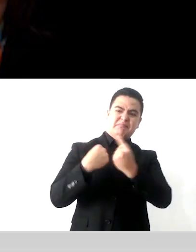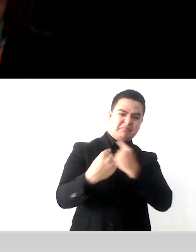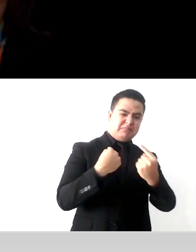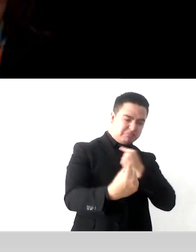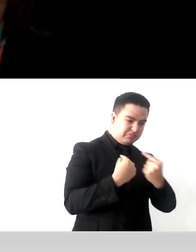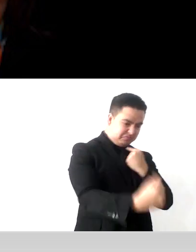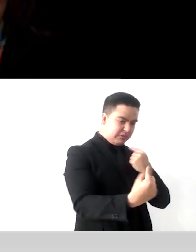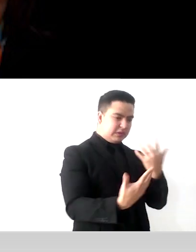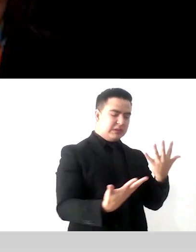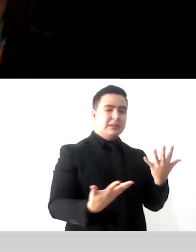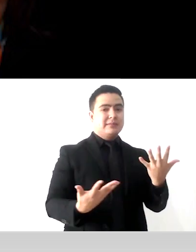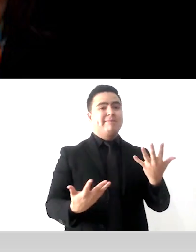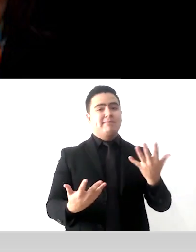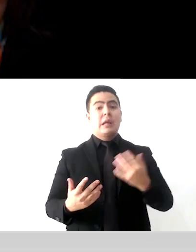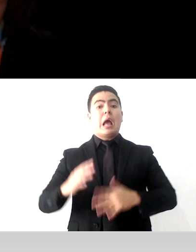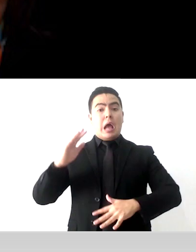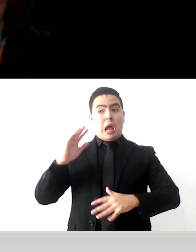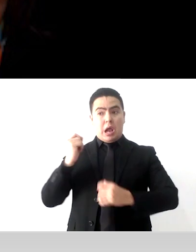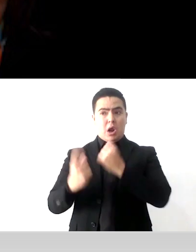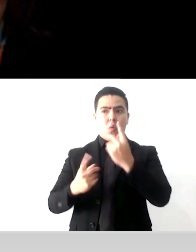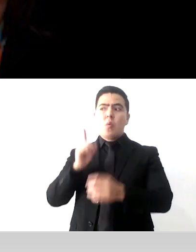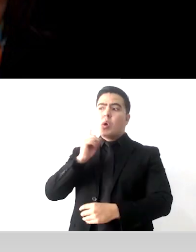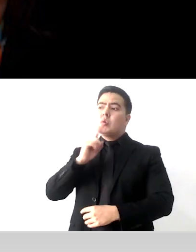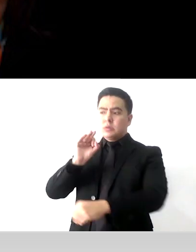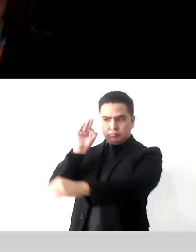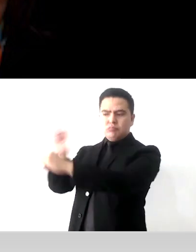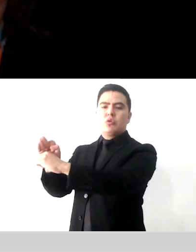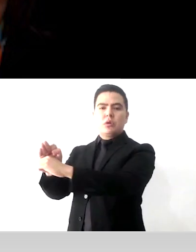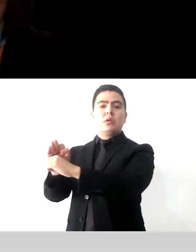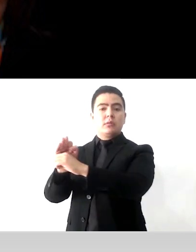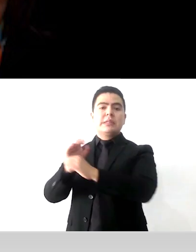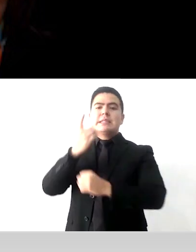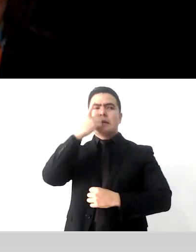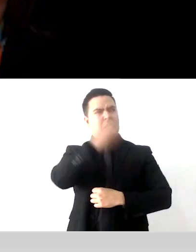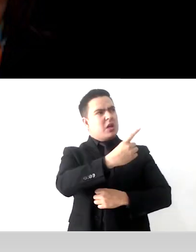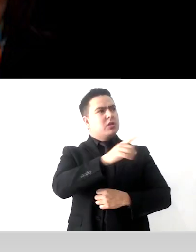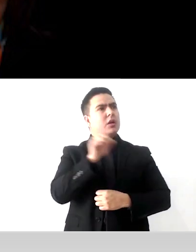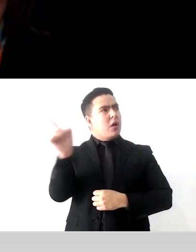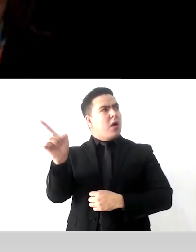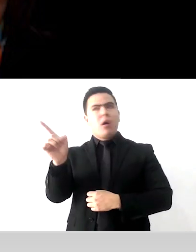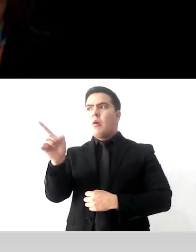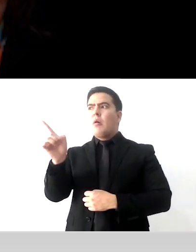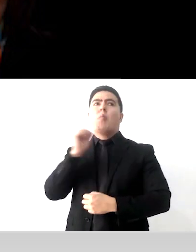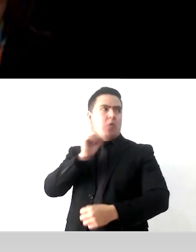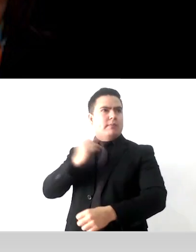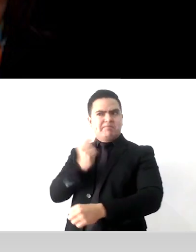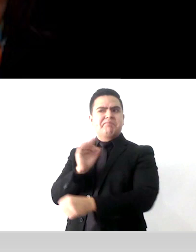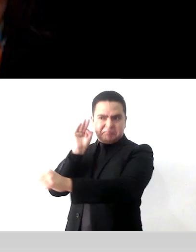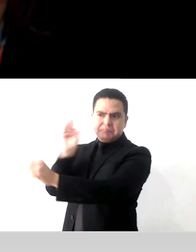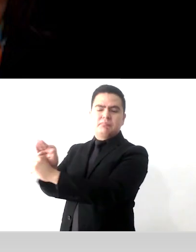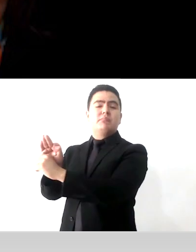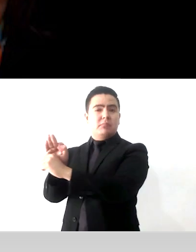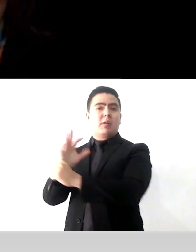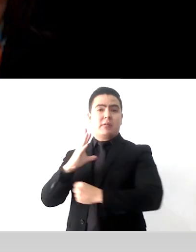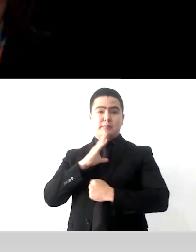ya sentencias en donde se le ha dado la razón a las mujeres que han acudido a la instancia administrativa y a